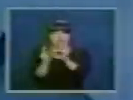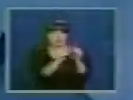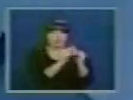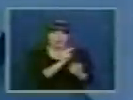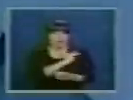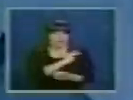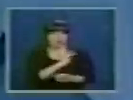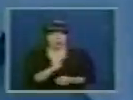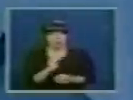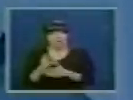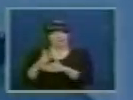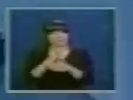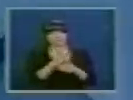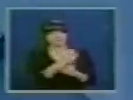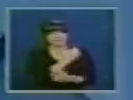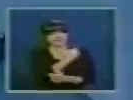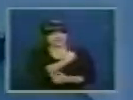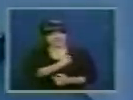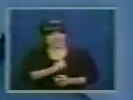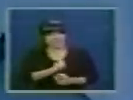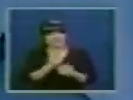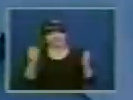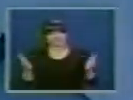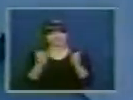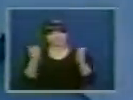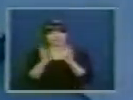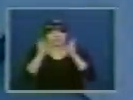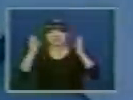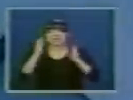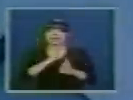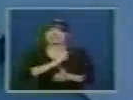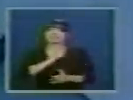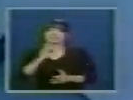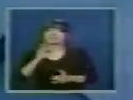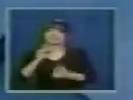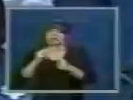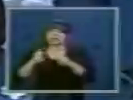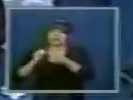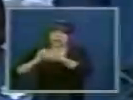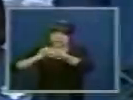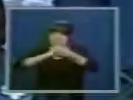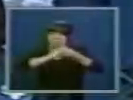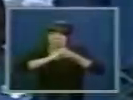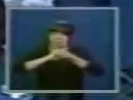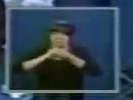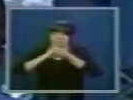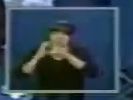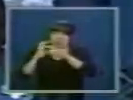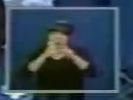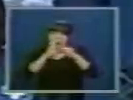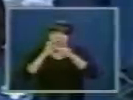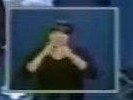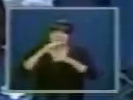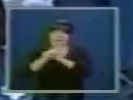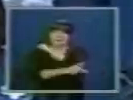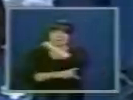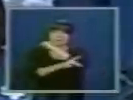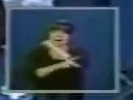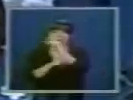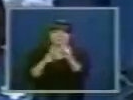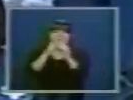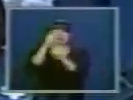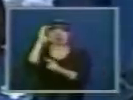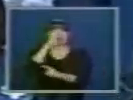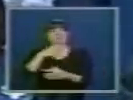compartiendo sacrificios, animados por un gran espíritu de concordia y de unidad nacional en torno a los